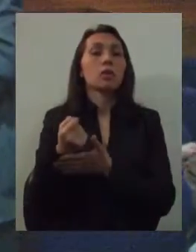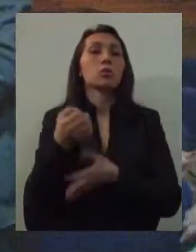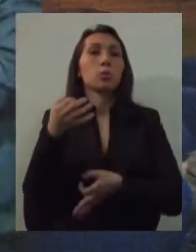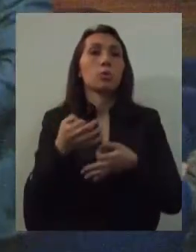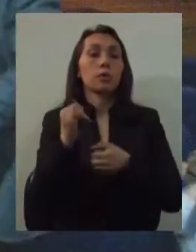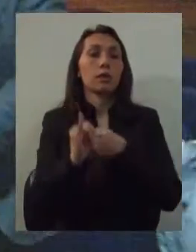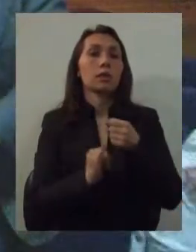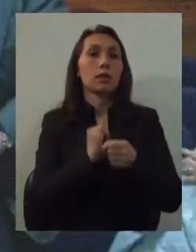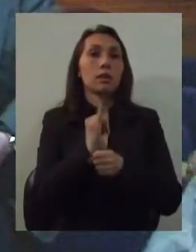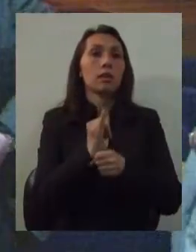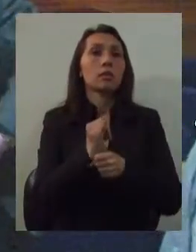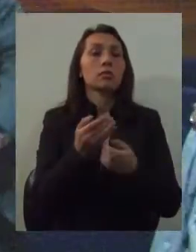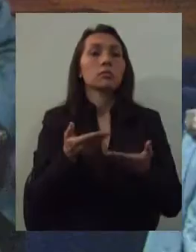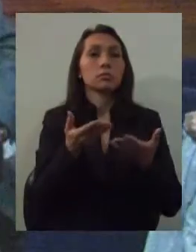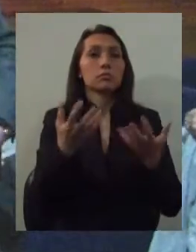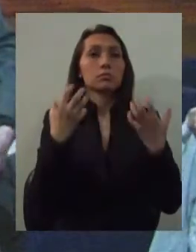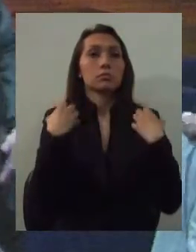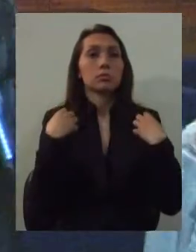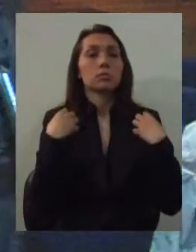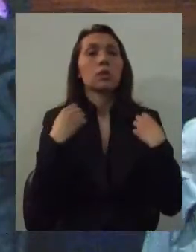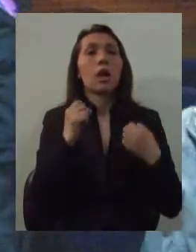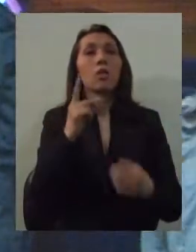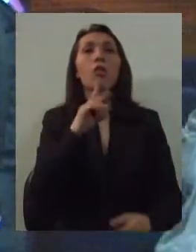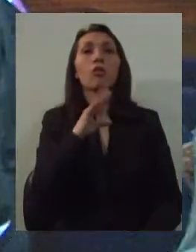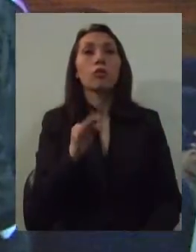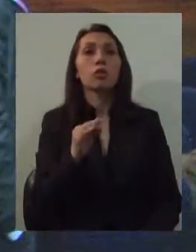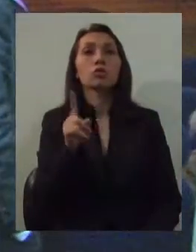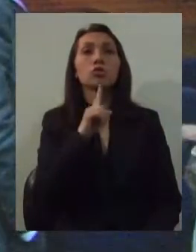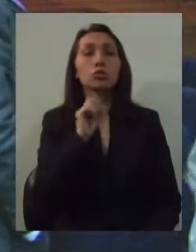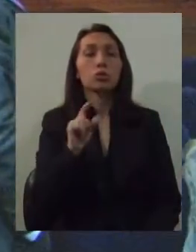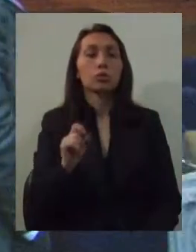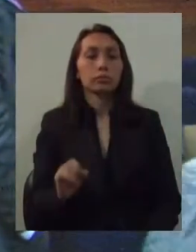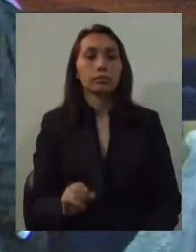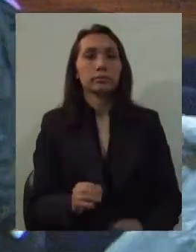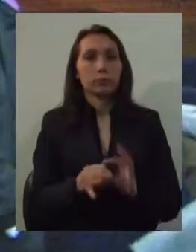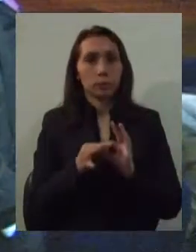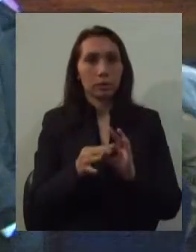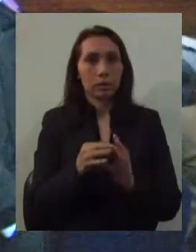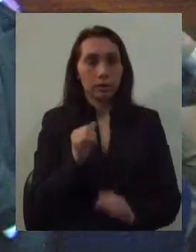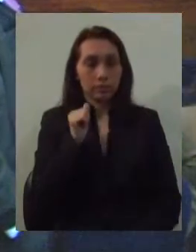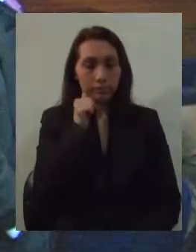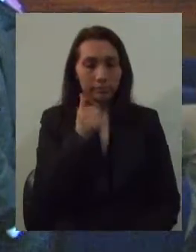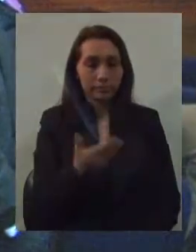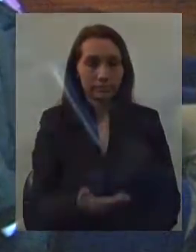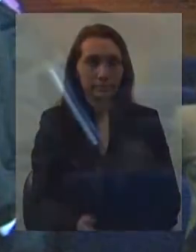Judicial Internacional, dirigido por Roberto Adolfo Stock. Nos vemos hasta mañana. Muchas gracias. Hasta mañana.